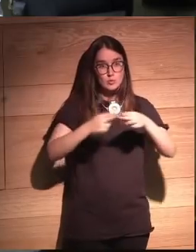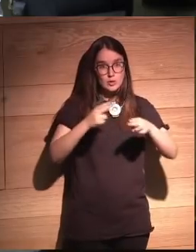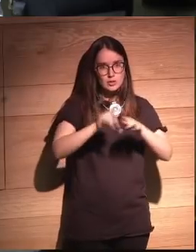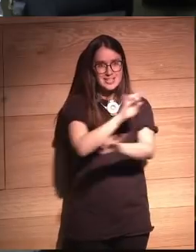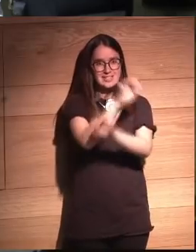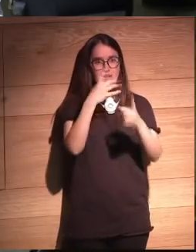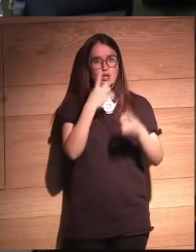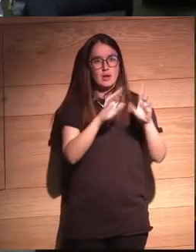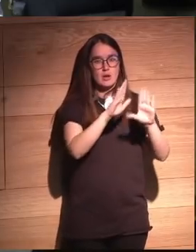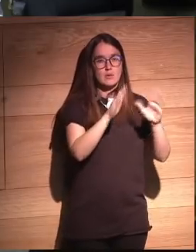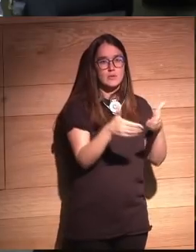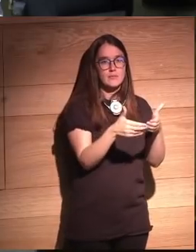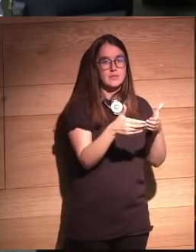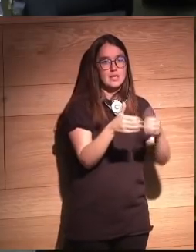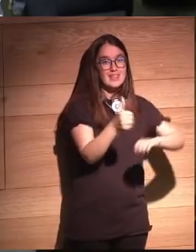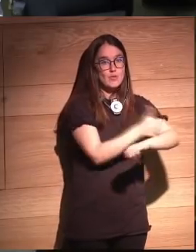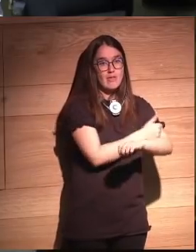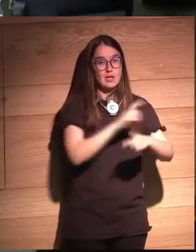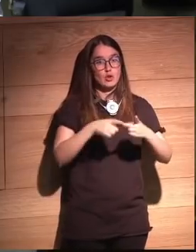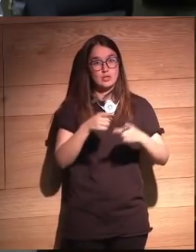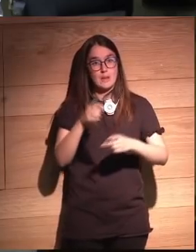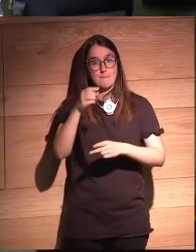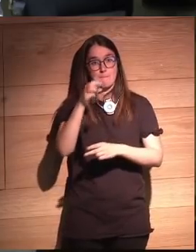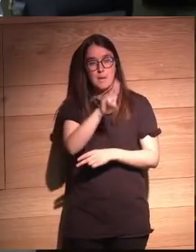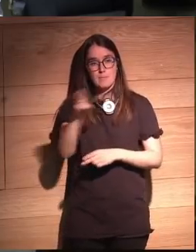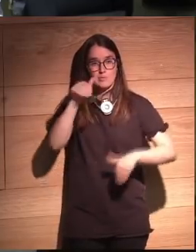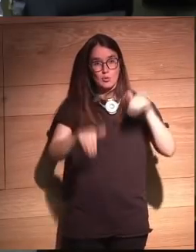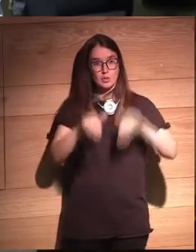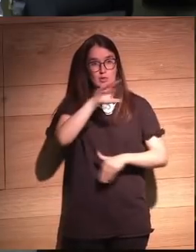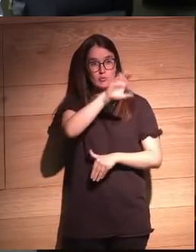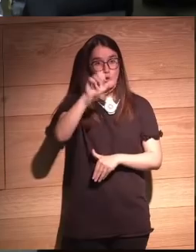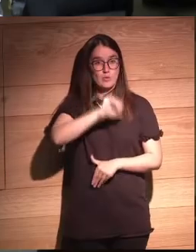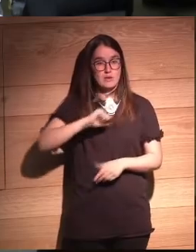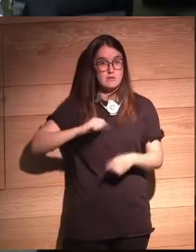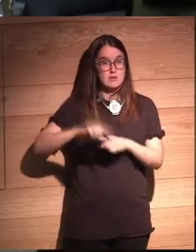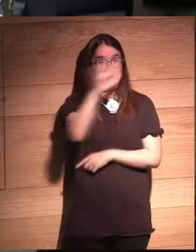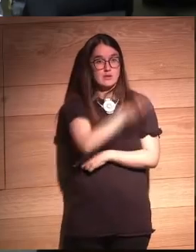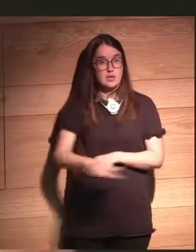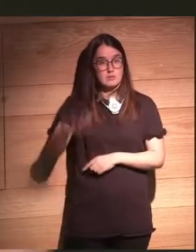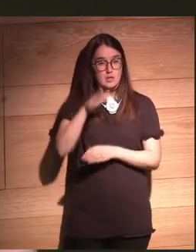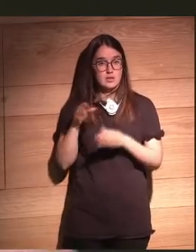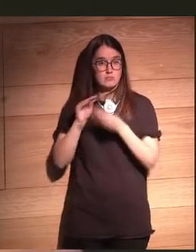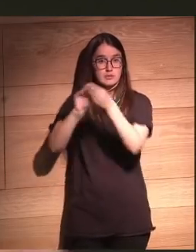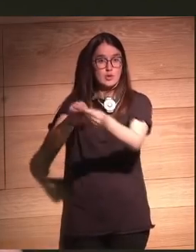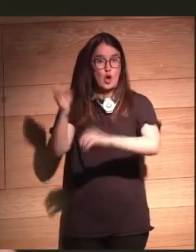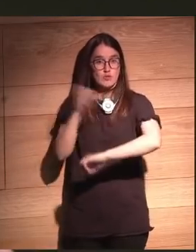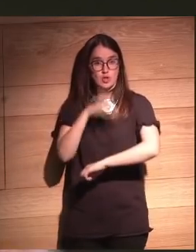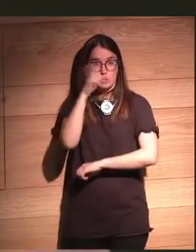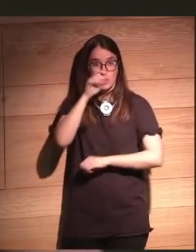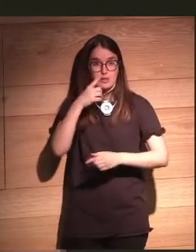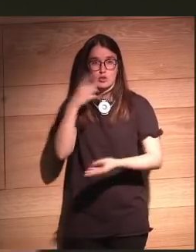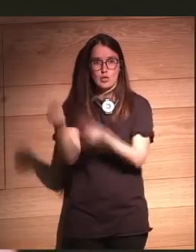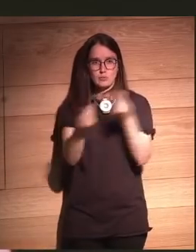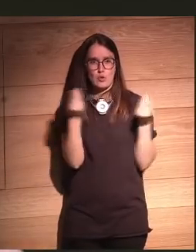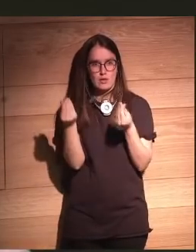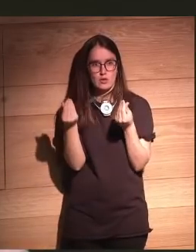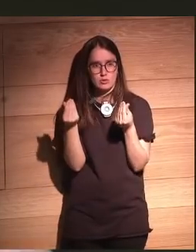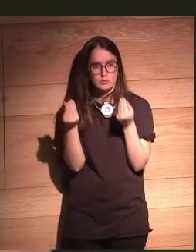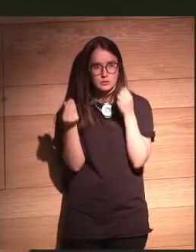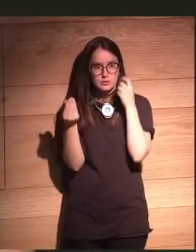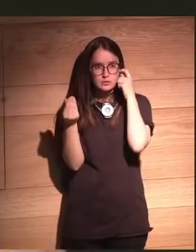que hay dos partidos, Ciudadanos y Partido Popular, por sus votaciones a nivel autonómico y a nivel estatal, están completamente alineados con los fondos buitres y con la especulación.